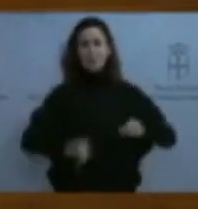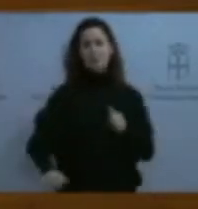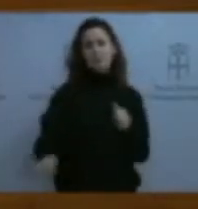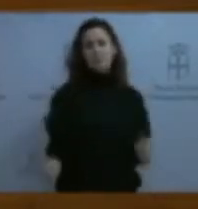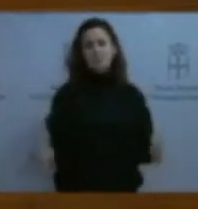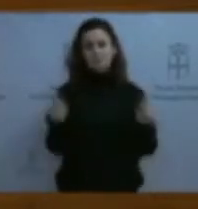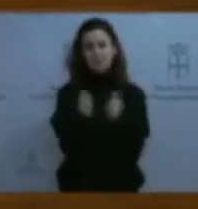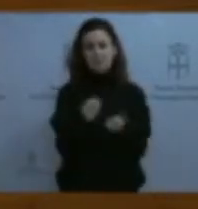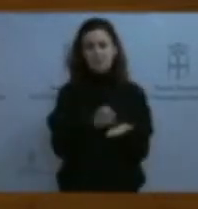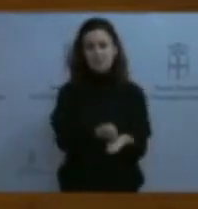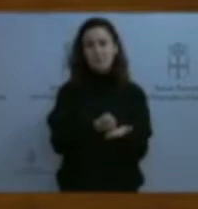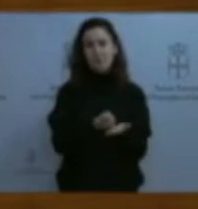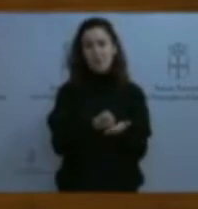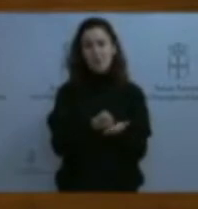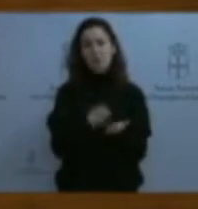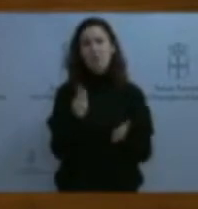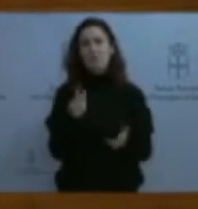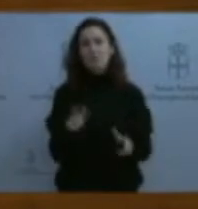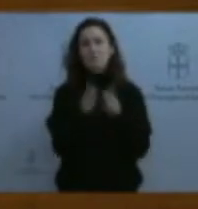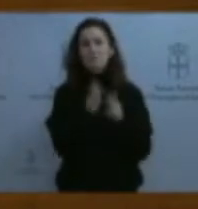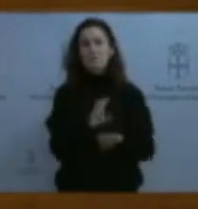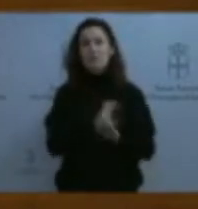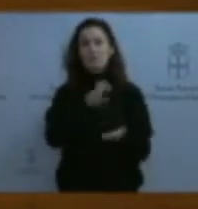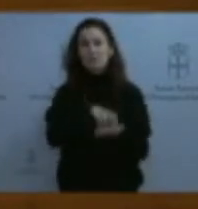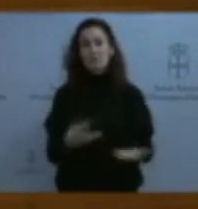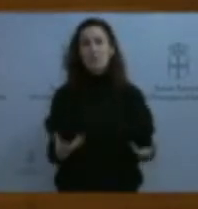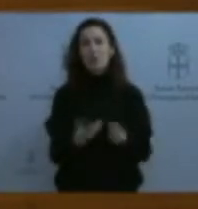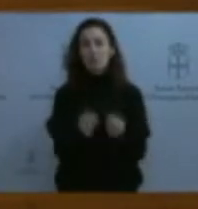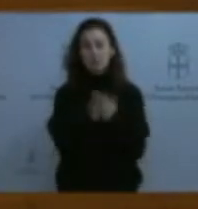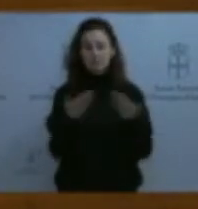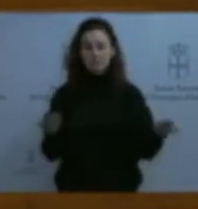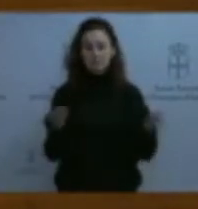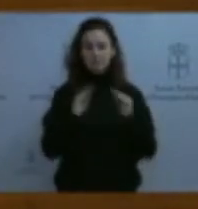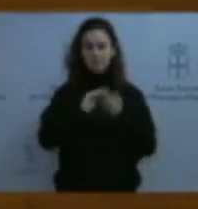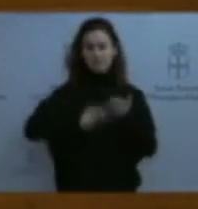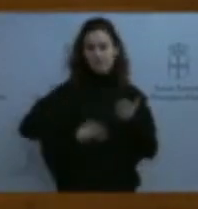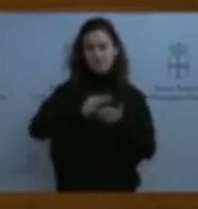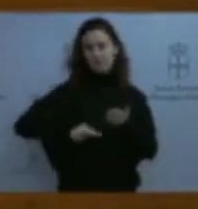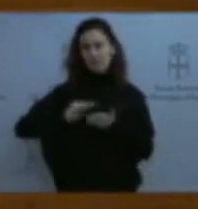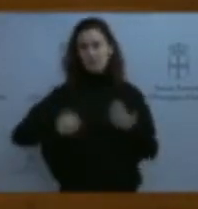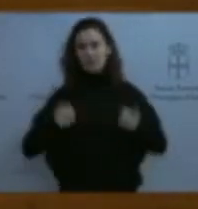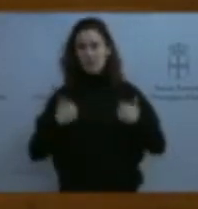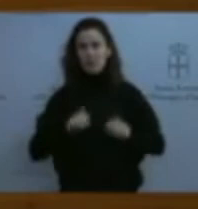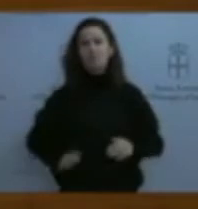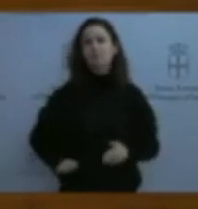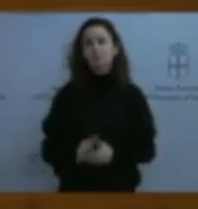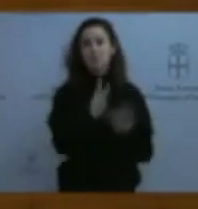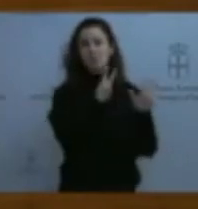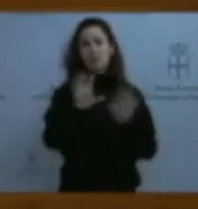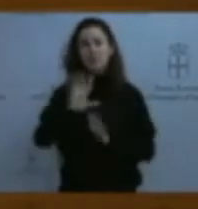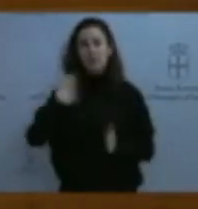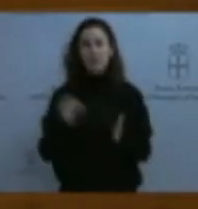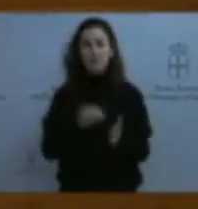de Servicios y Derechos Sociales. Los pliegos están elaborados, es una inversión de